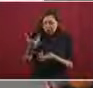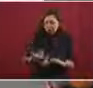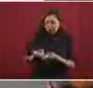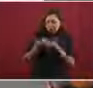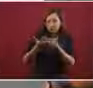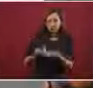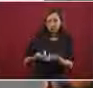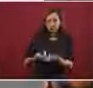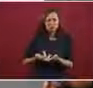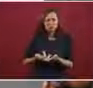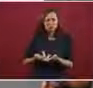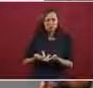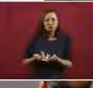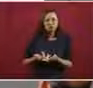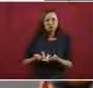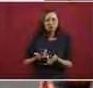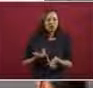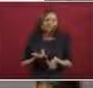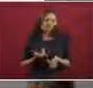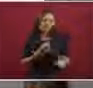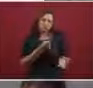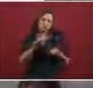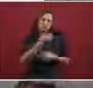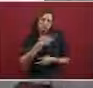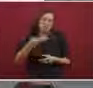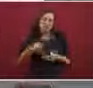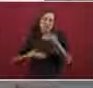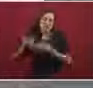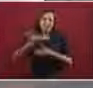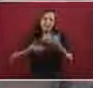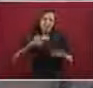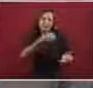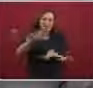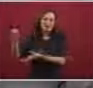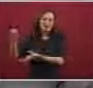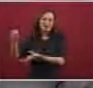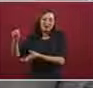Empiezan a haber subejercicios en las dependencias.